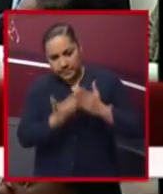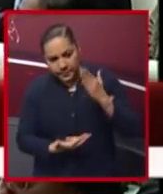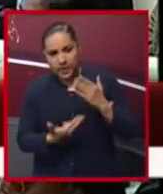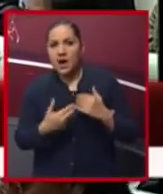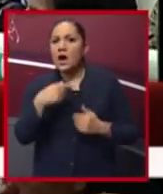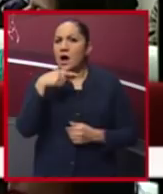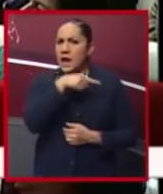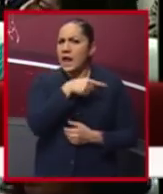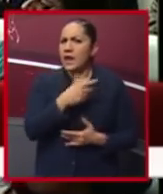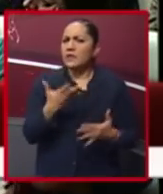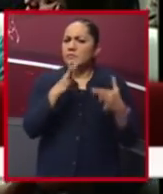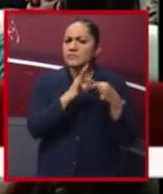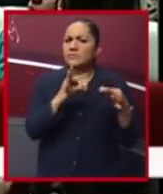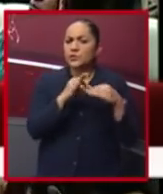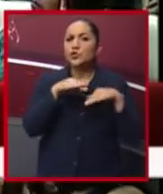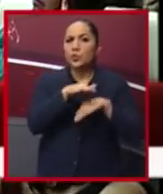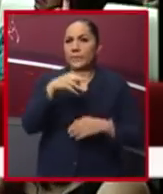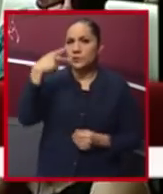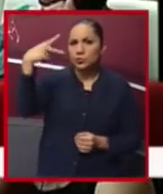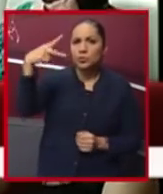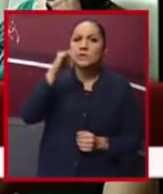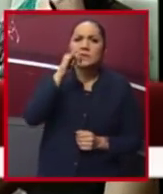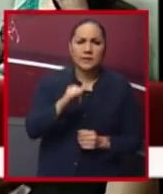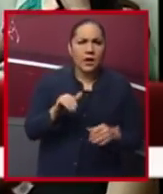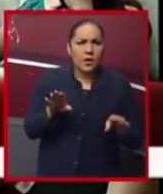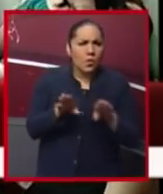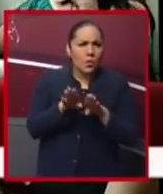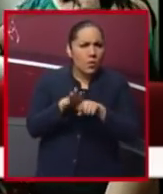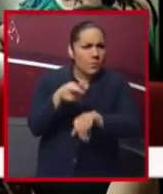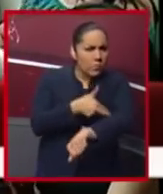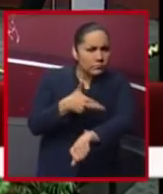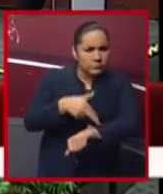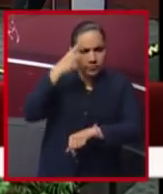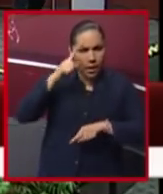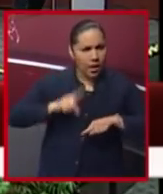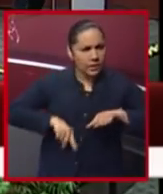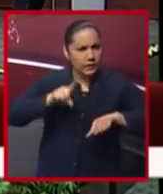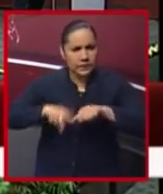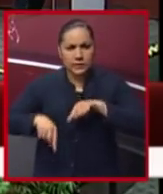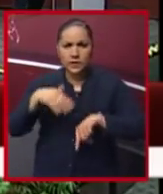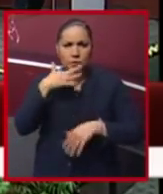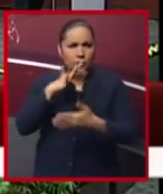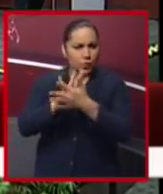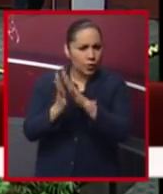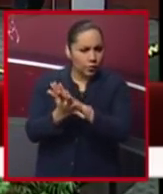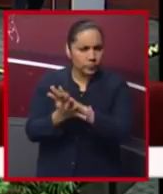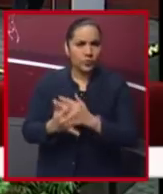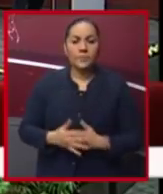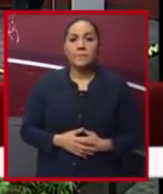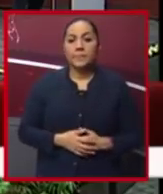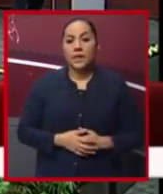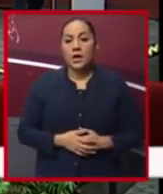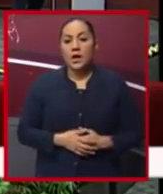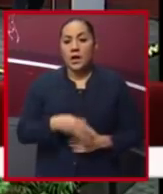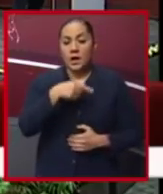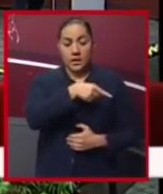de combate a la corrupción. La experiencia italiana de prevención y combate